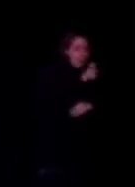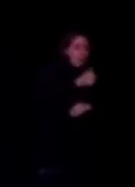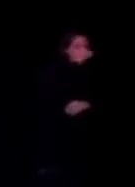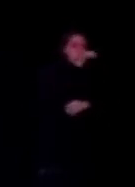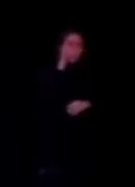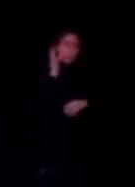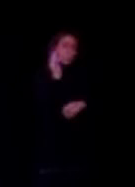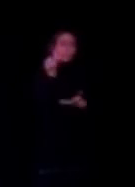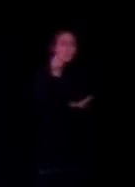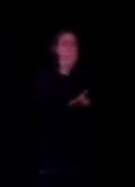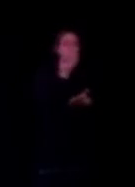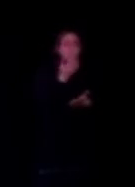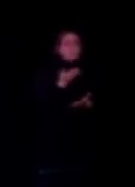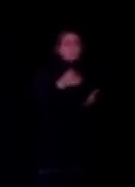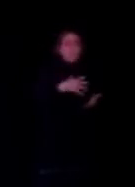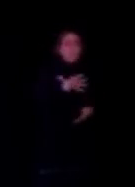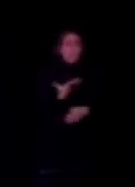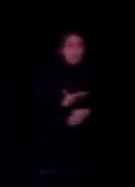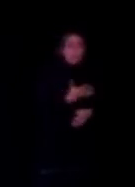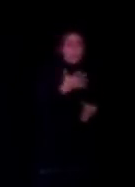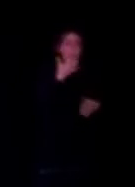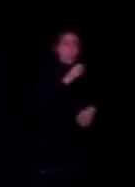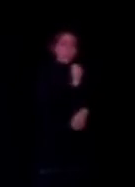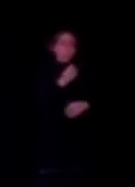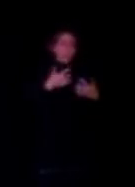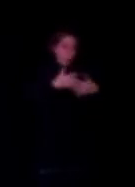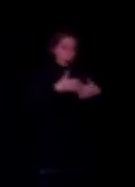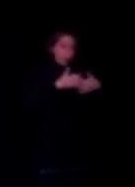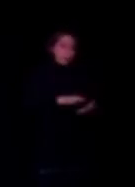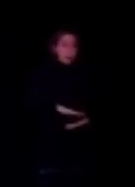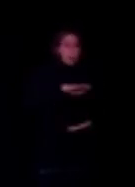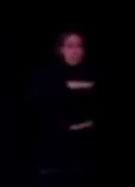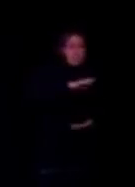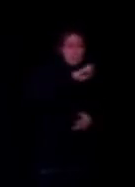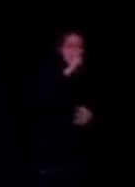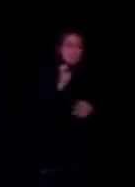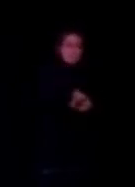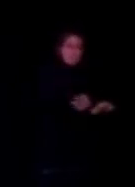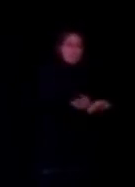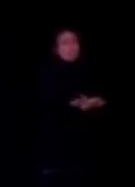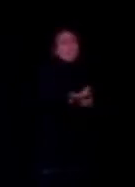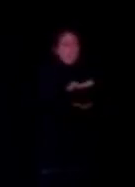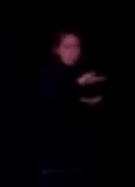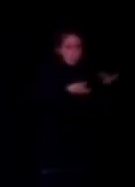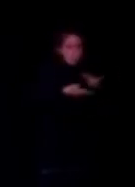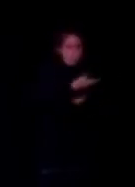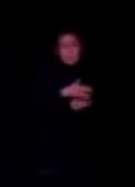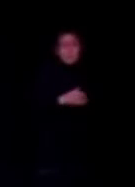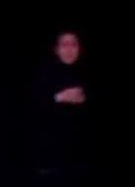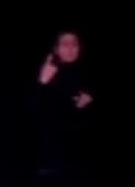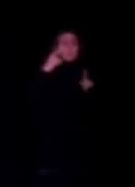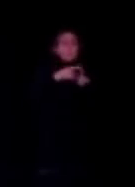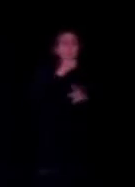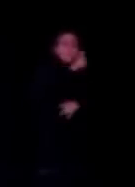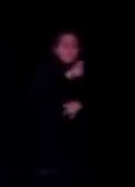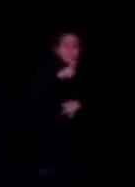chicos y chicas refuerzos entre iguales e iniciativas para integrar a todas las personas en